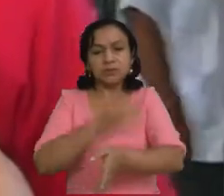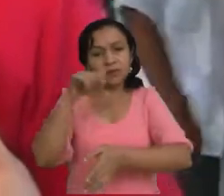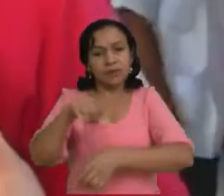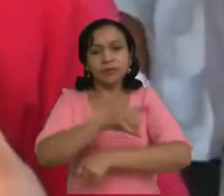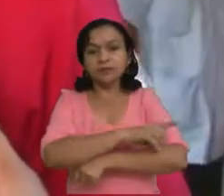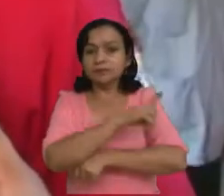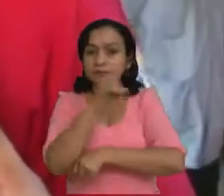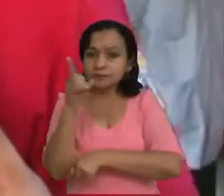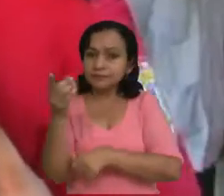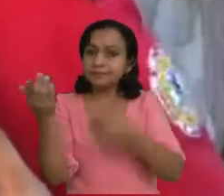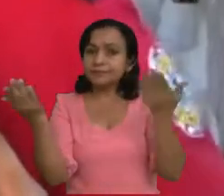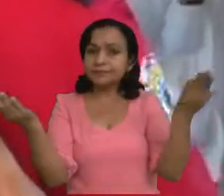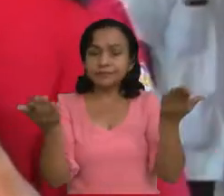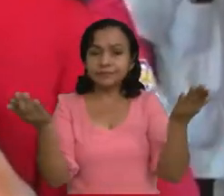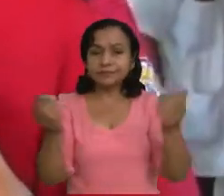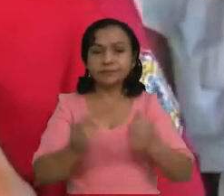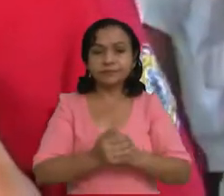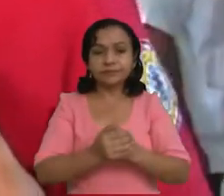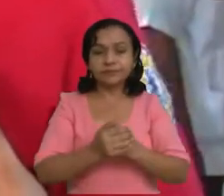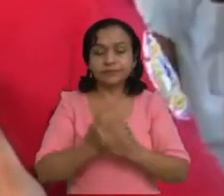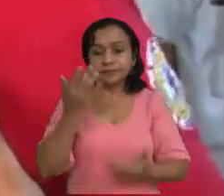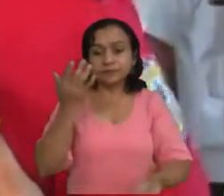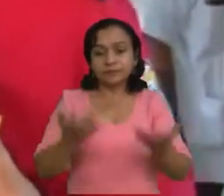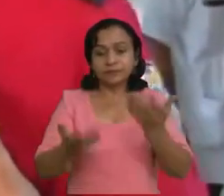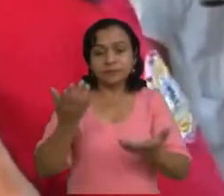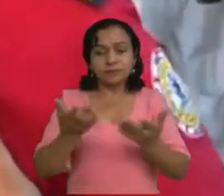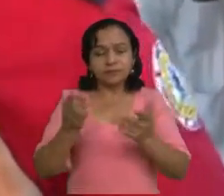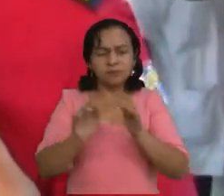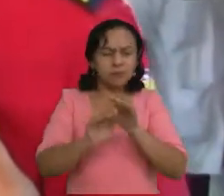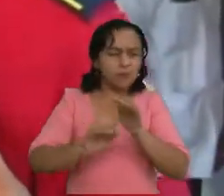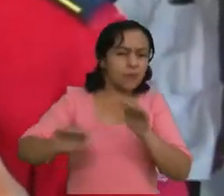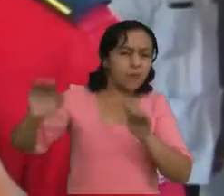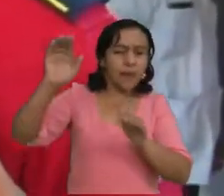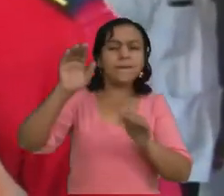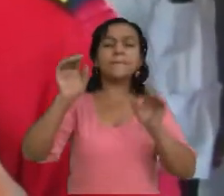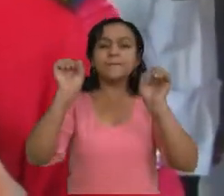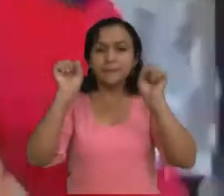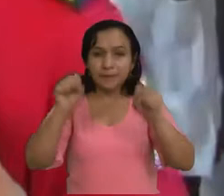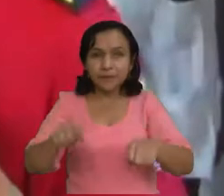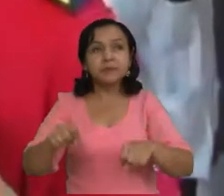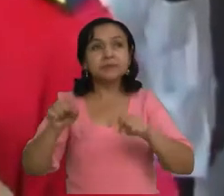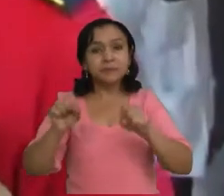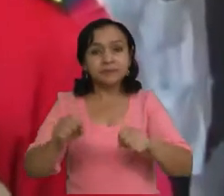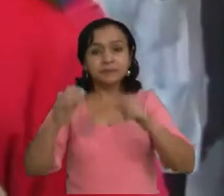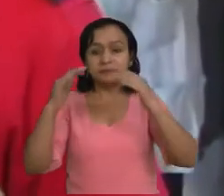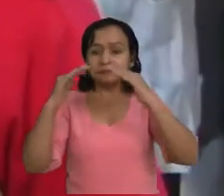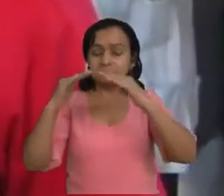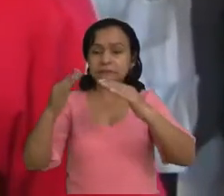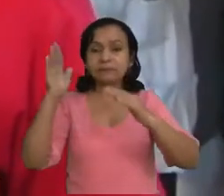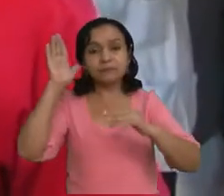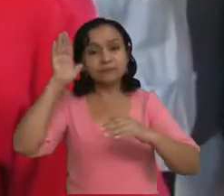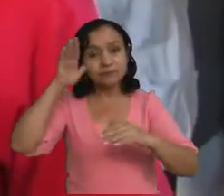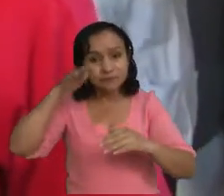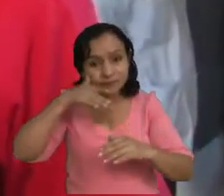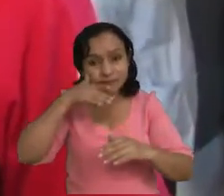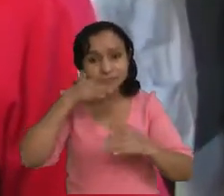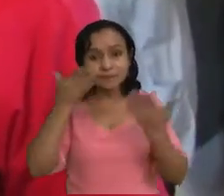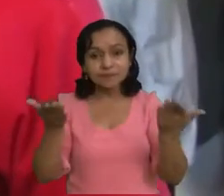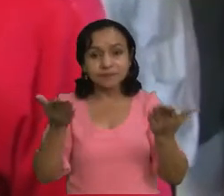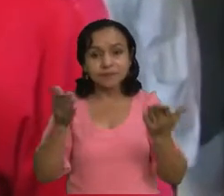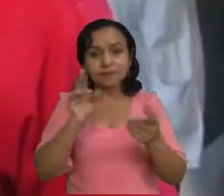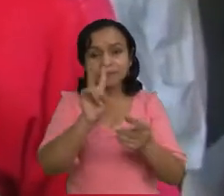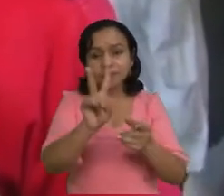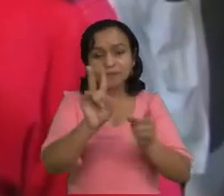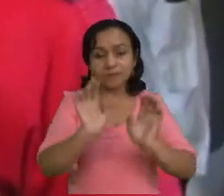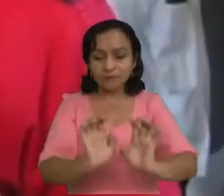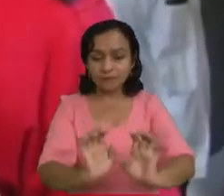hoy. El incendio, como les decía, no fue de grandes proporciones, pero sí tuvimos este hecho lamentable. De 2 menores de